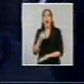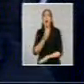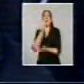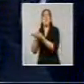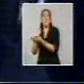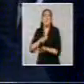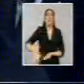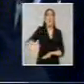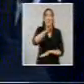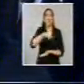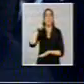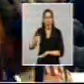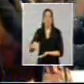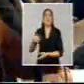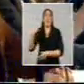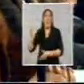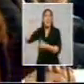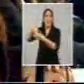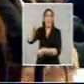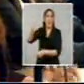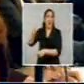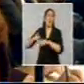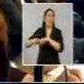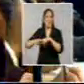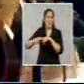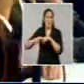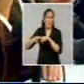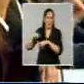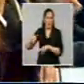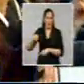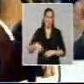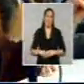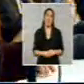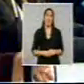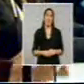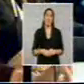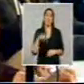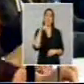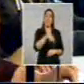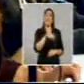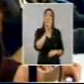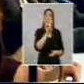parlamentaria. Hoy, en Villa María,